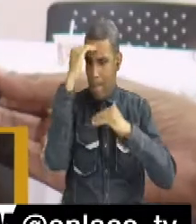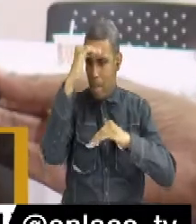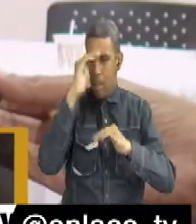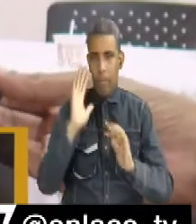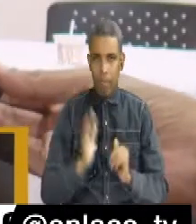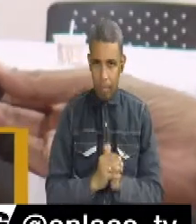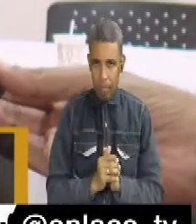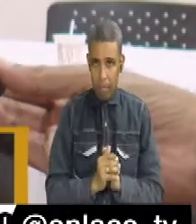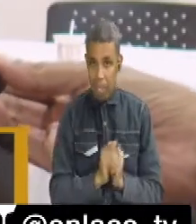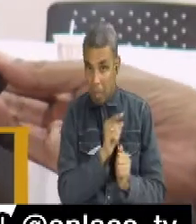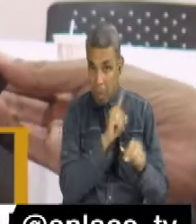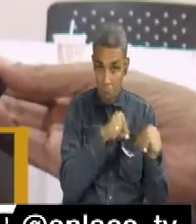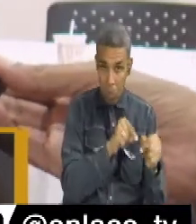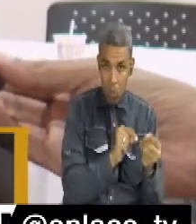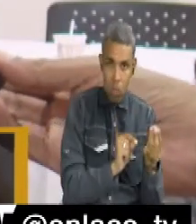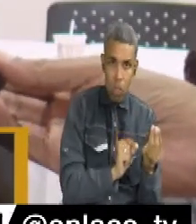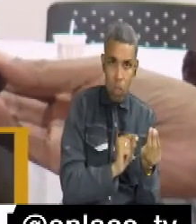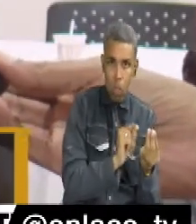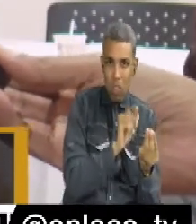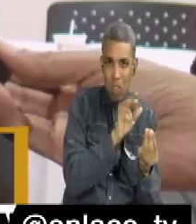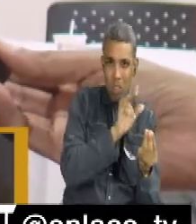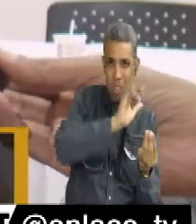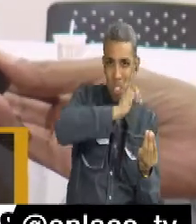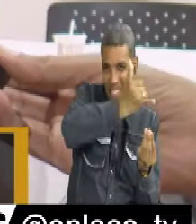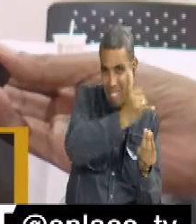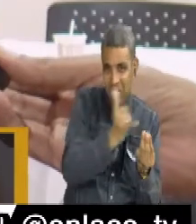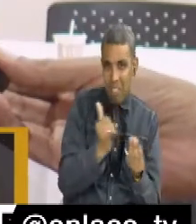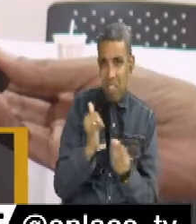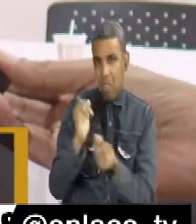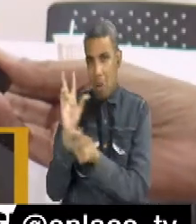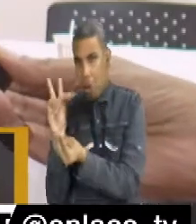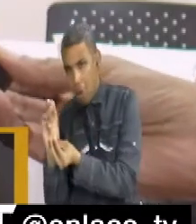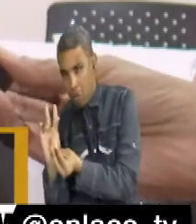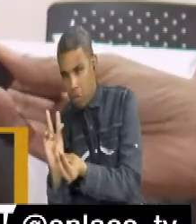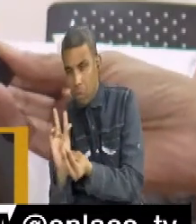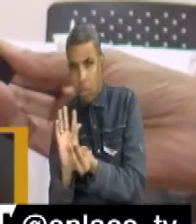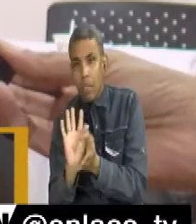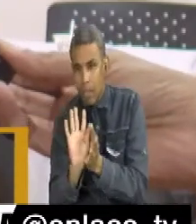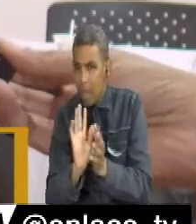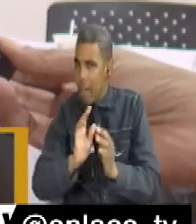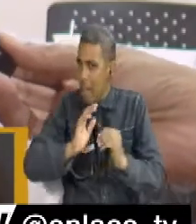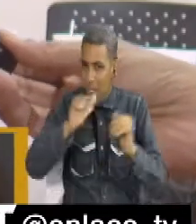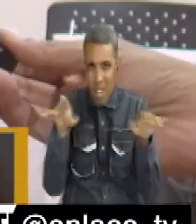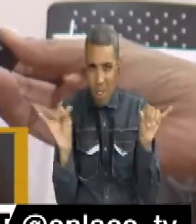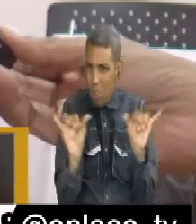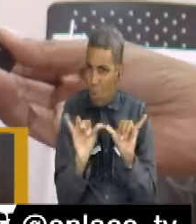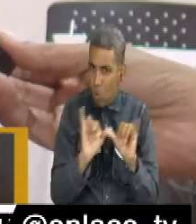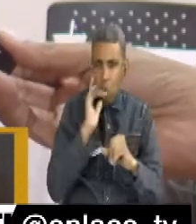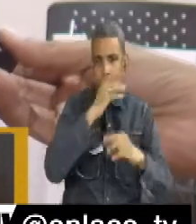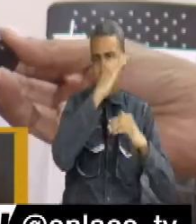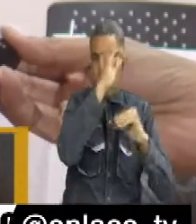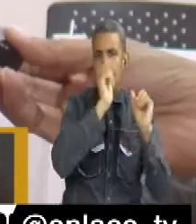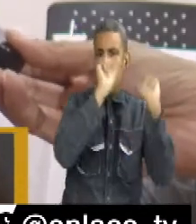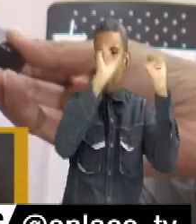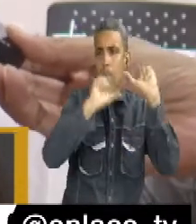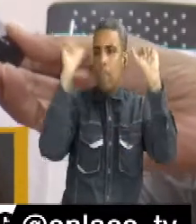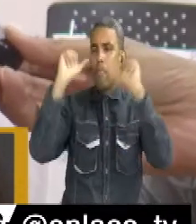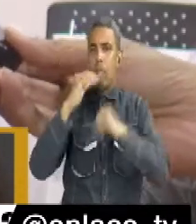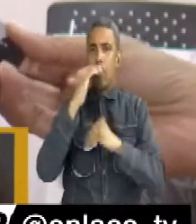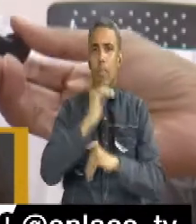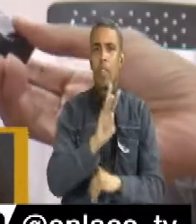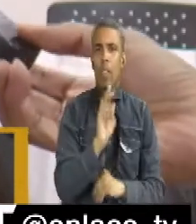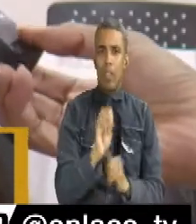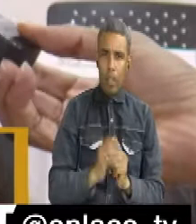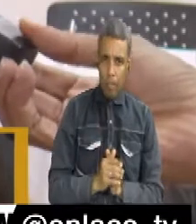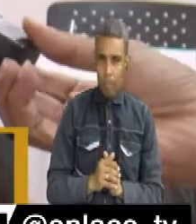a favor, en contra o por la abstención debida y legalmente reconocidos. Para la utilización de estas vallas comerciales con publicidad, que se autorice